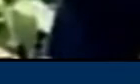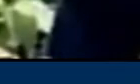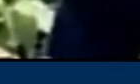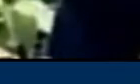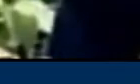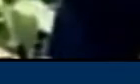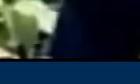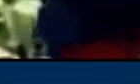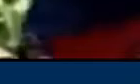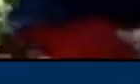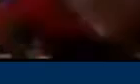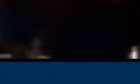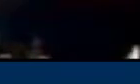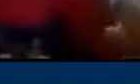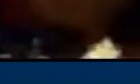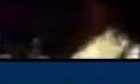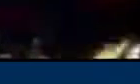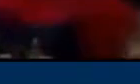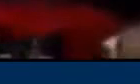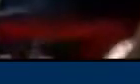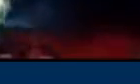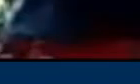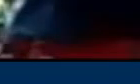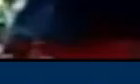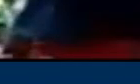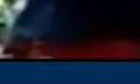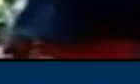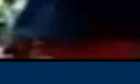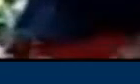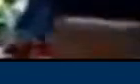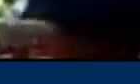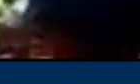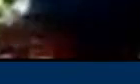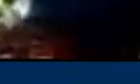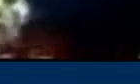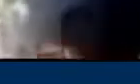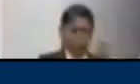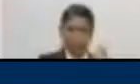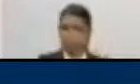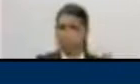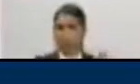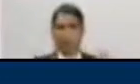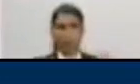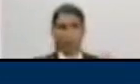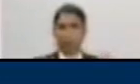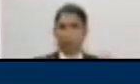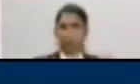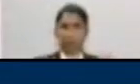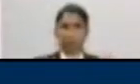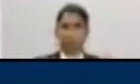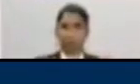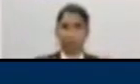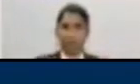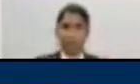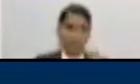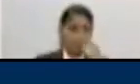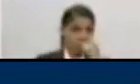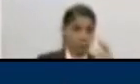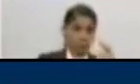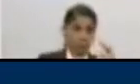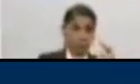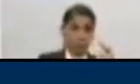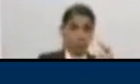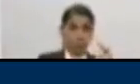puesta de una asamblea tumultuaria, y cada una de las cosas tradicionales de los procesos revolucionarios que ya fueron avanzados aquí, porque